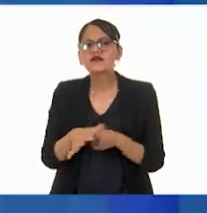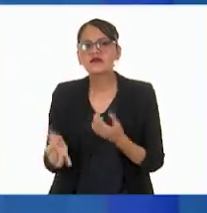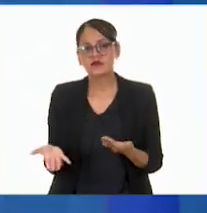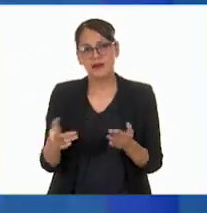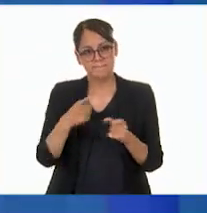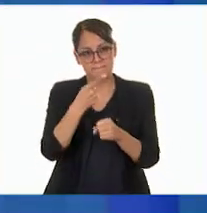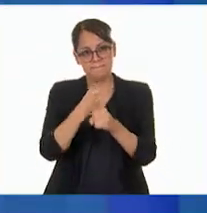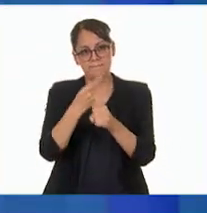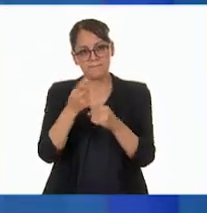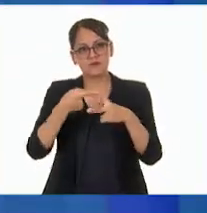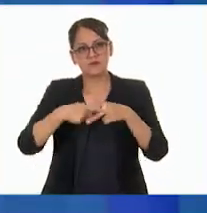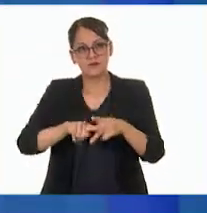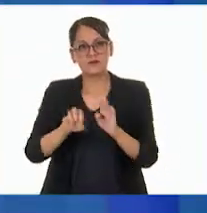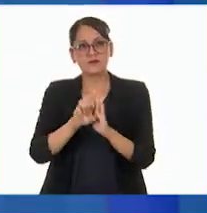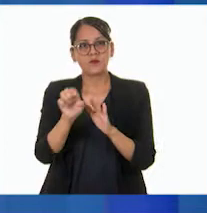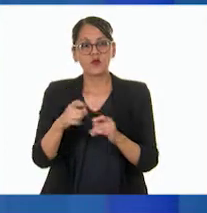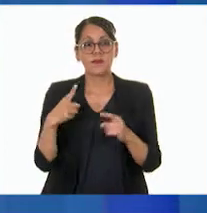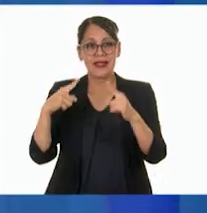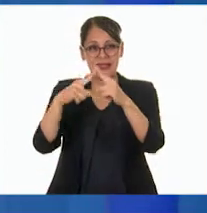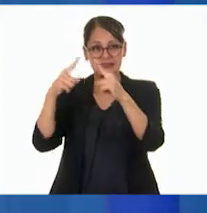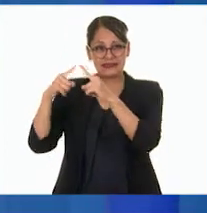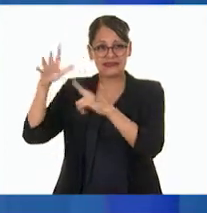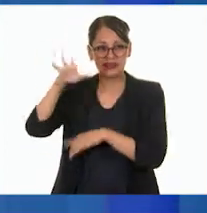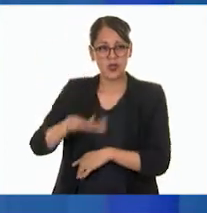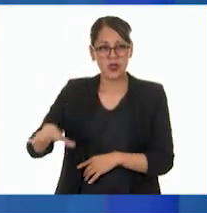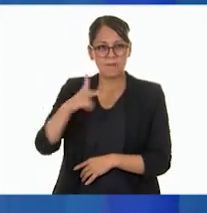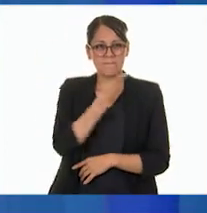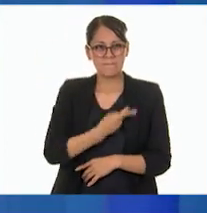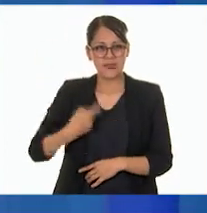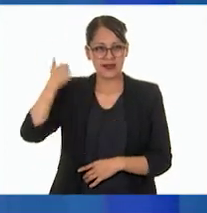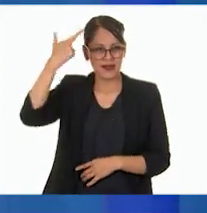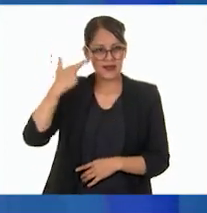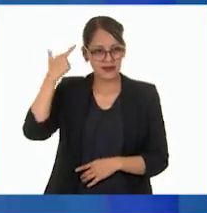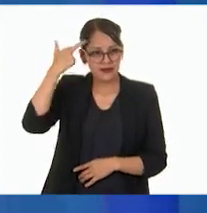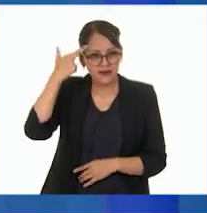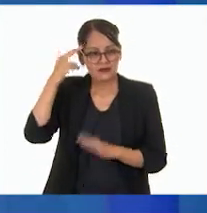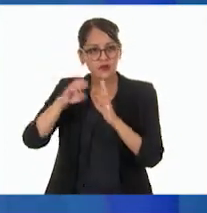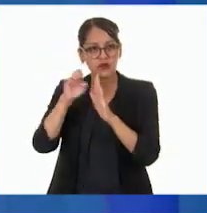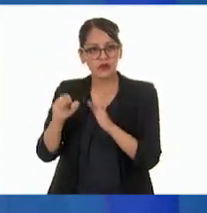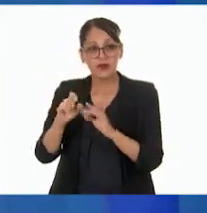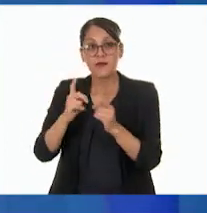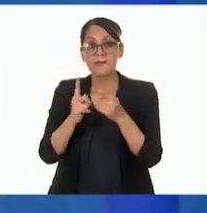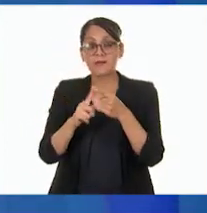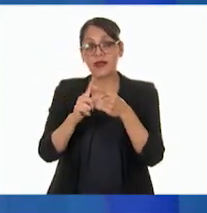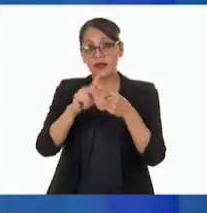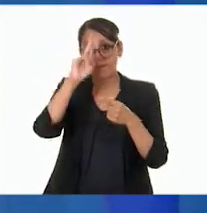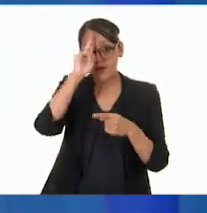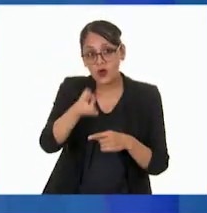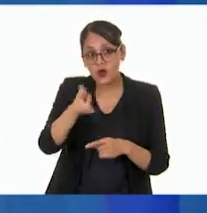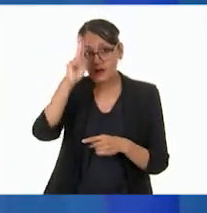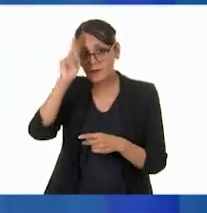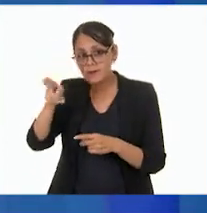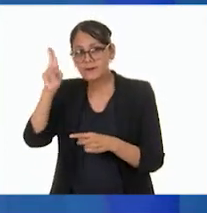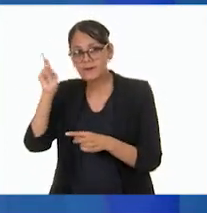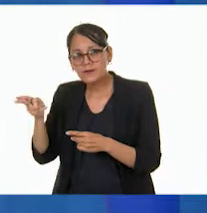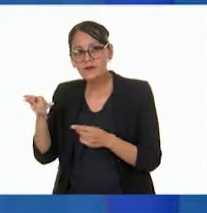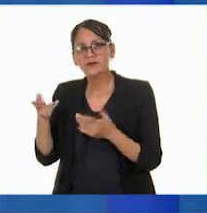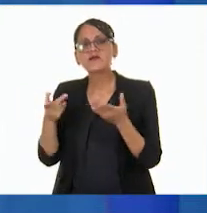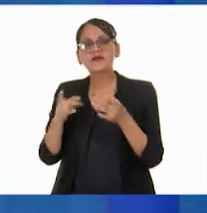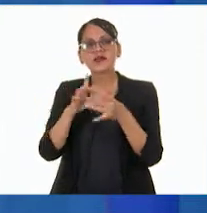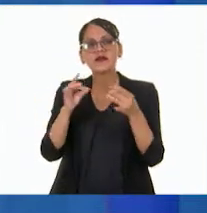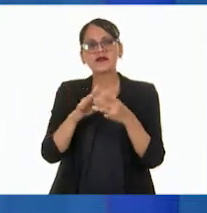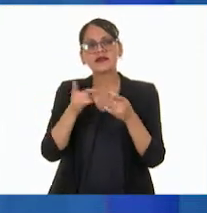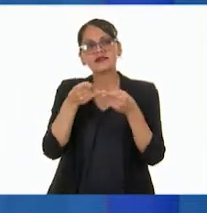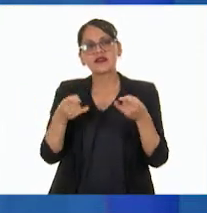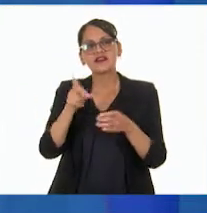para empezar, la iglesia durante todo el virreinato, a pesar de que estaba prohibido por las reales cédulas y órdenes,